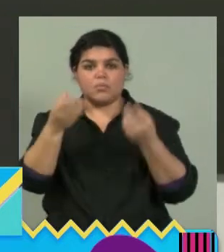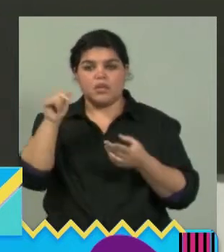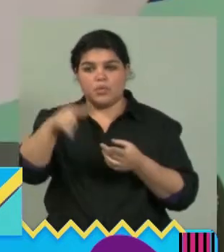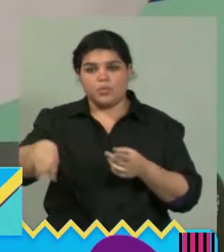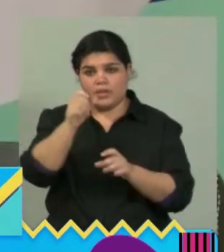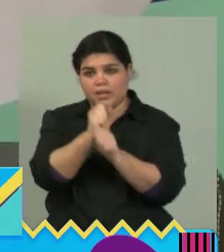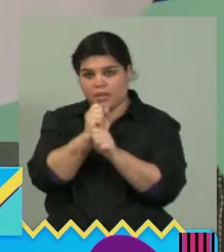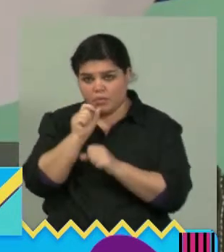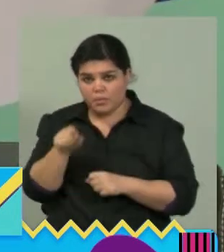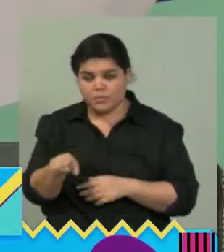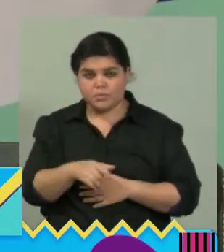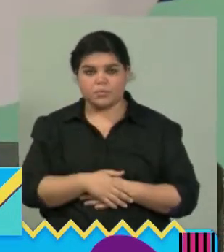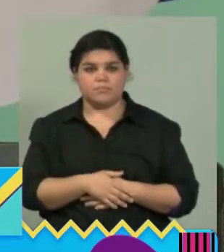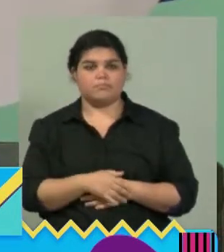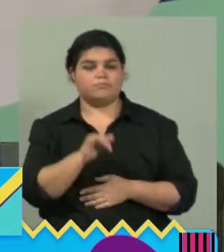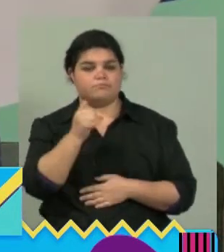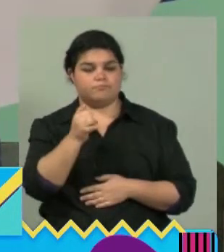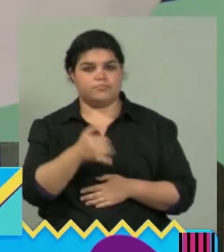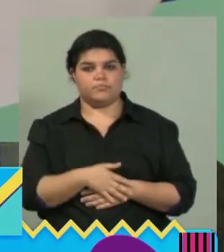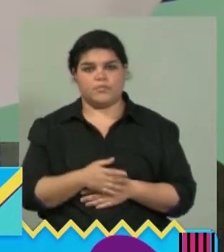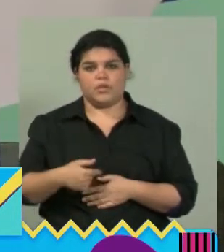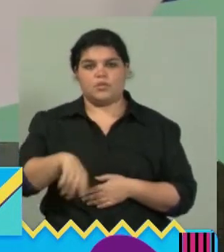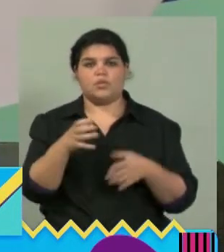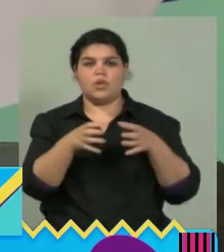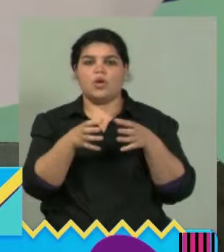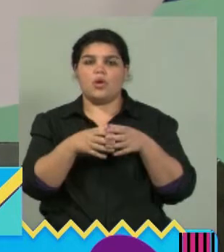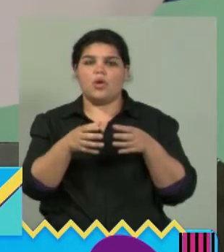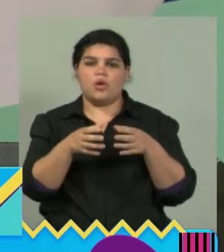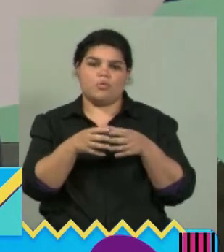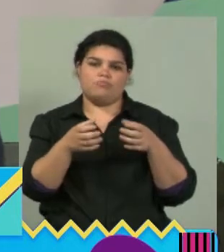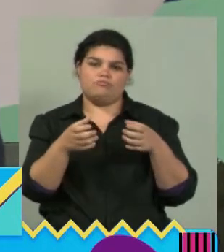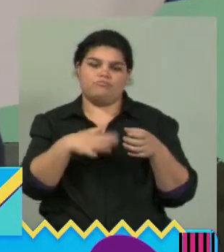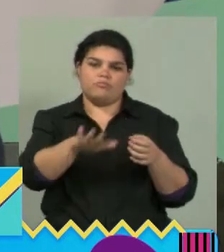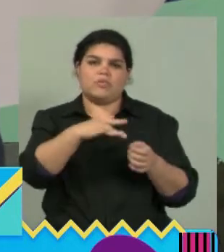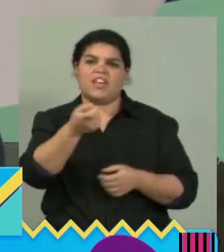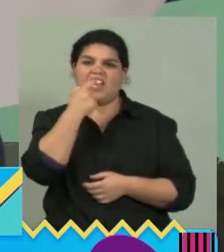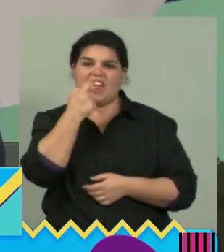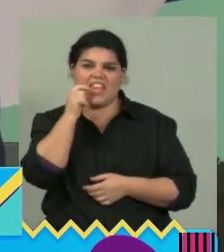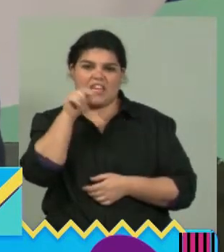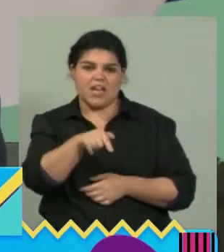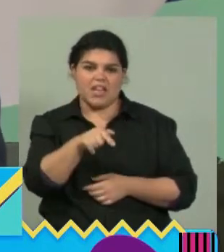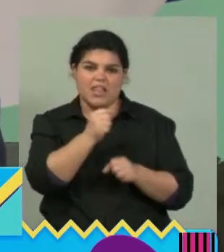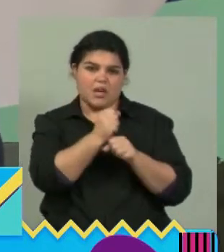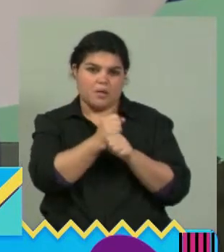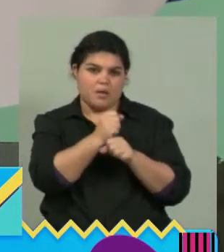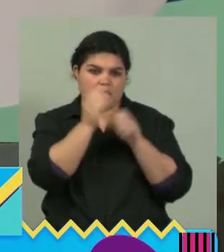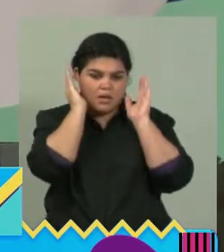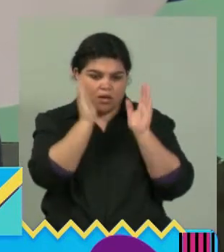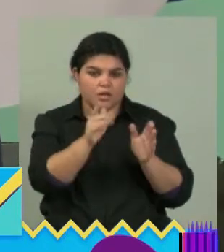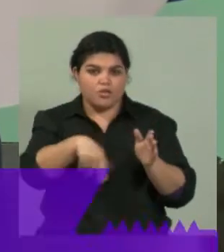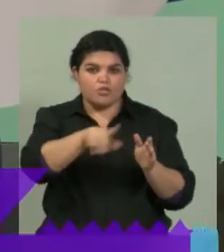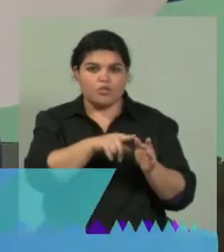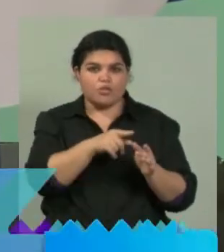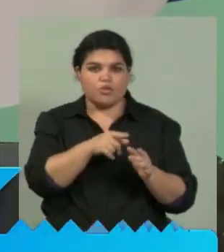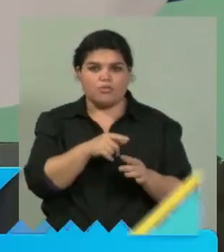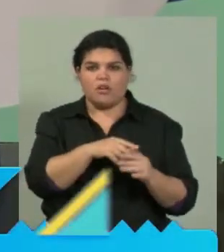trabajo. Seguramente, es decir, nosotros desde el sector metalúrgico, metalmecánico, tenemos una mirada muy pro minera, desde el